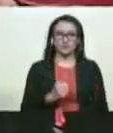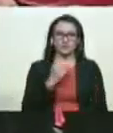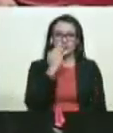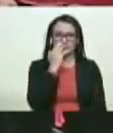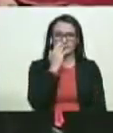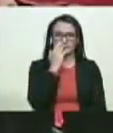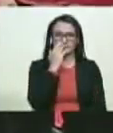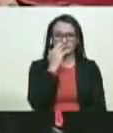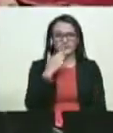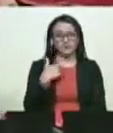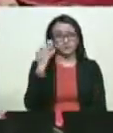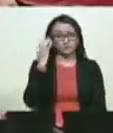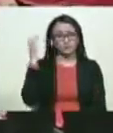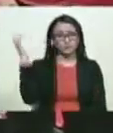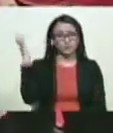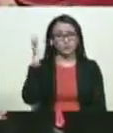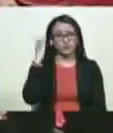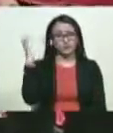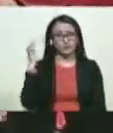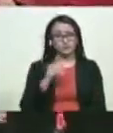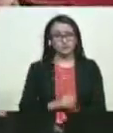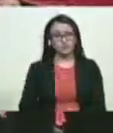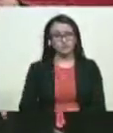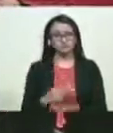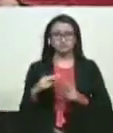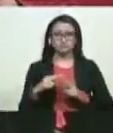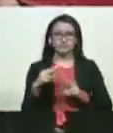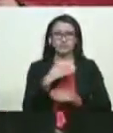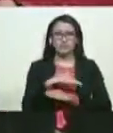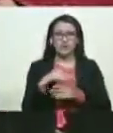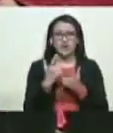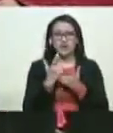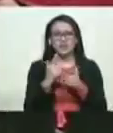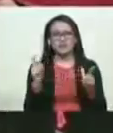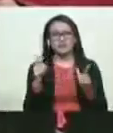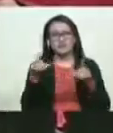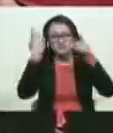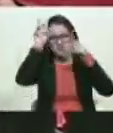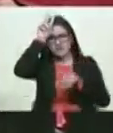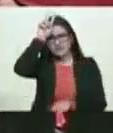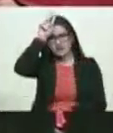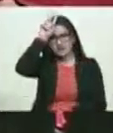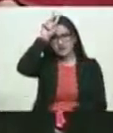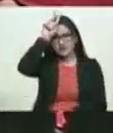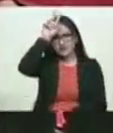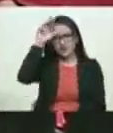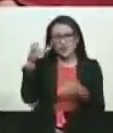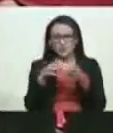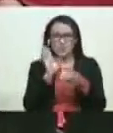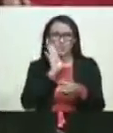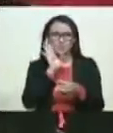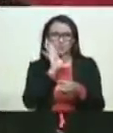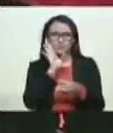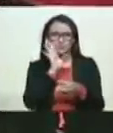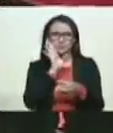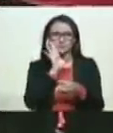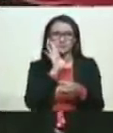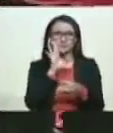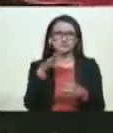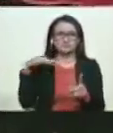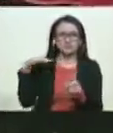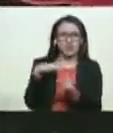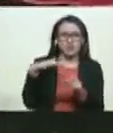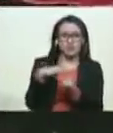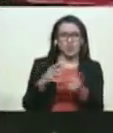sueño una región fronteriza libre de mancha quero y de mafias criminales que someten la